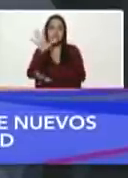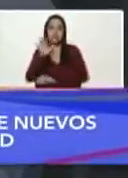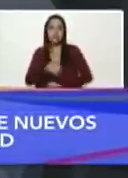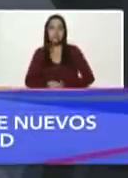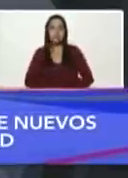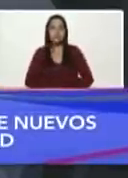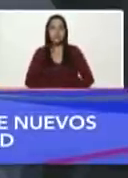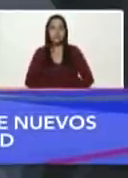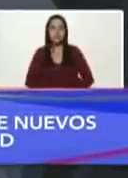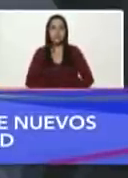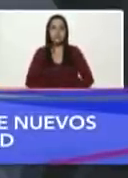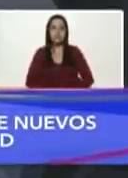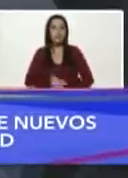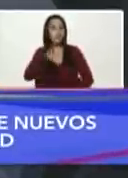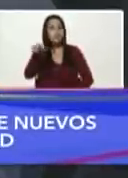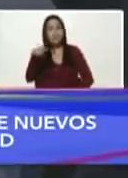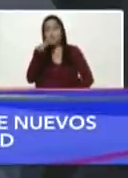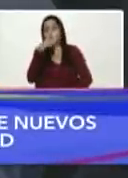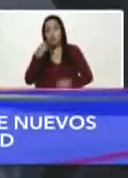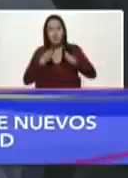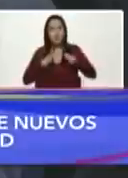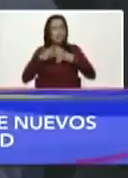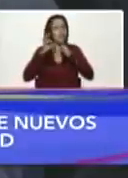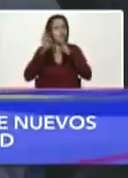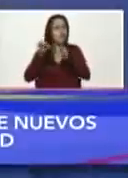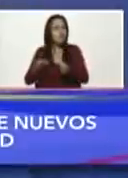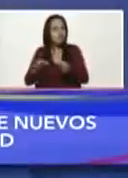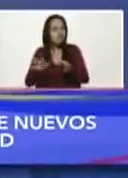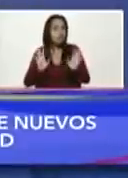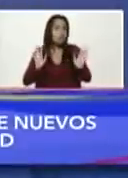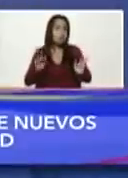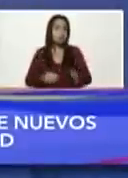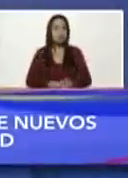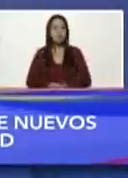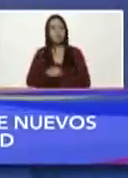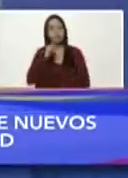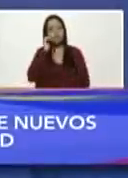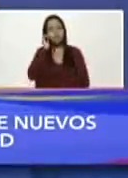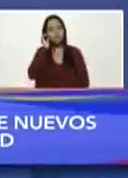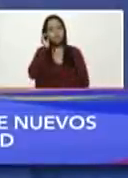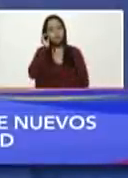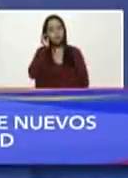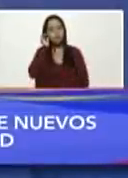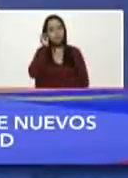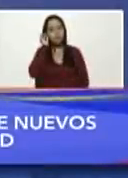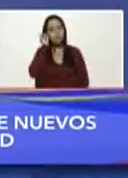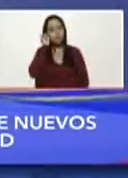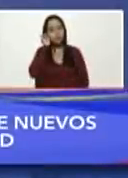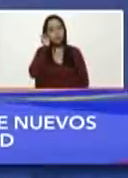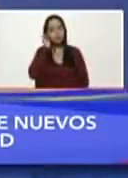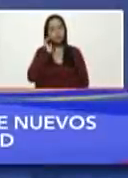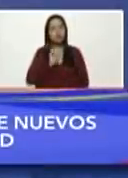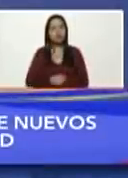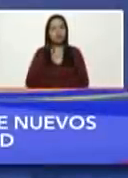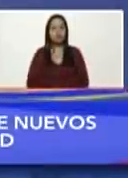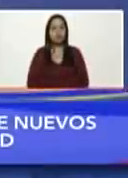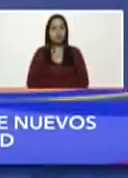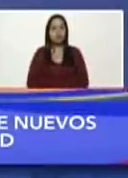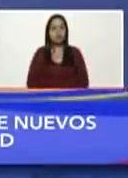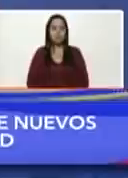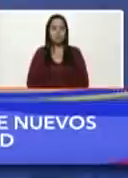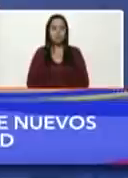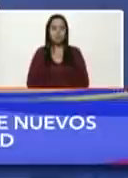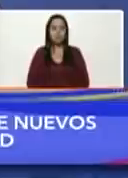Ninguno de ustedes vivía esta vida, seguro vivían otra vida, antes de que reencarnaran en esta.